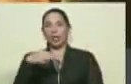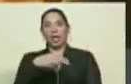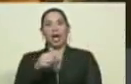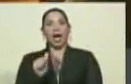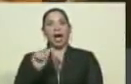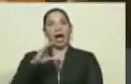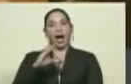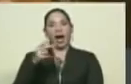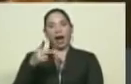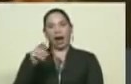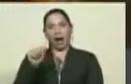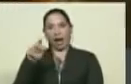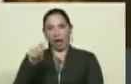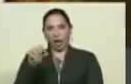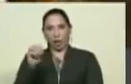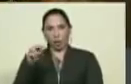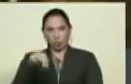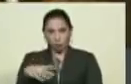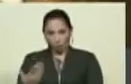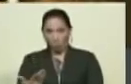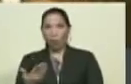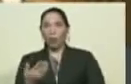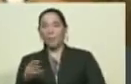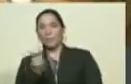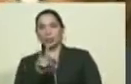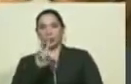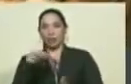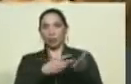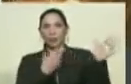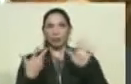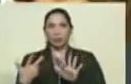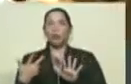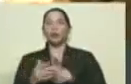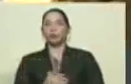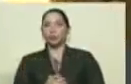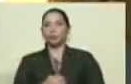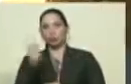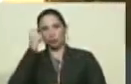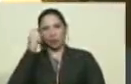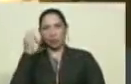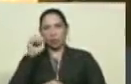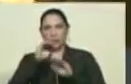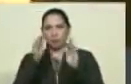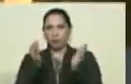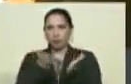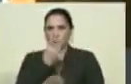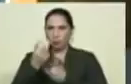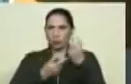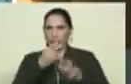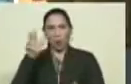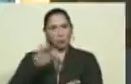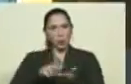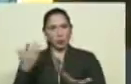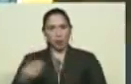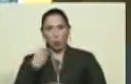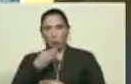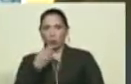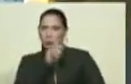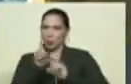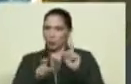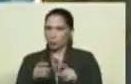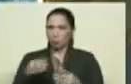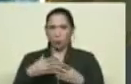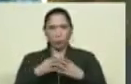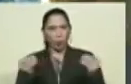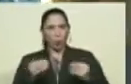Venezuela 2018 y Día Mundial del Turismo 2018. Ministra, ¿por qué es importante apostar a la juventud? Y se lo pregunto porque sé que varios bancos del